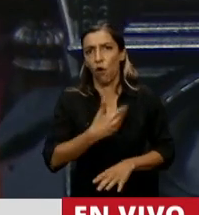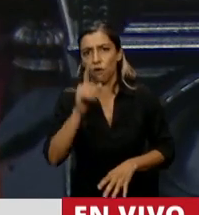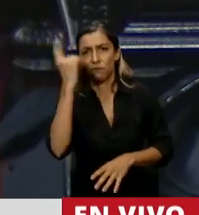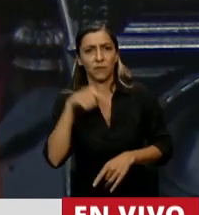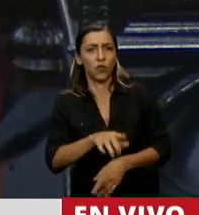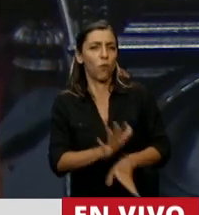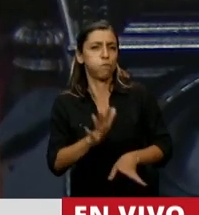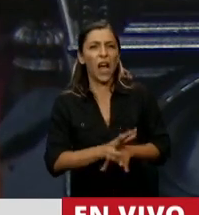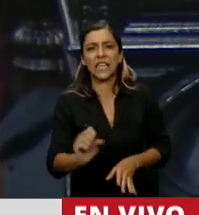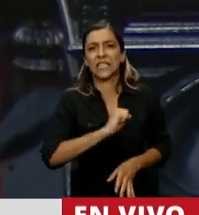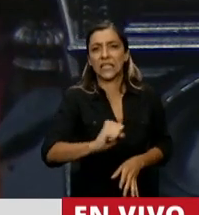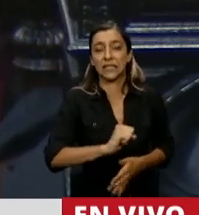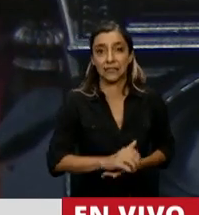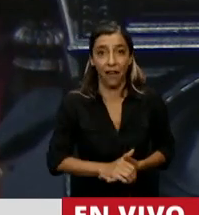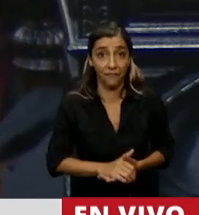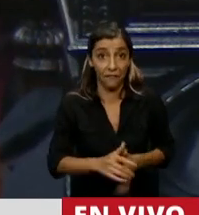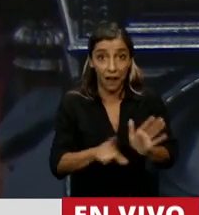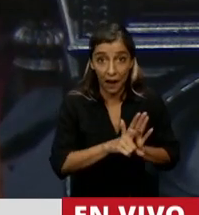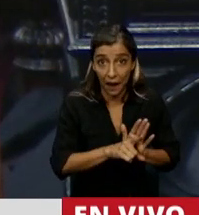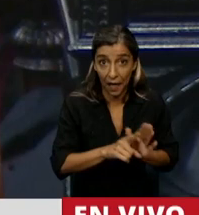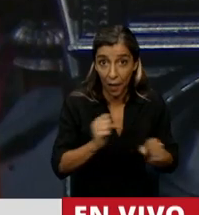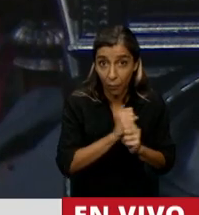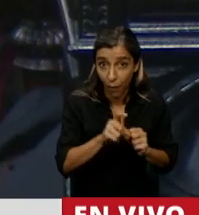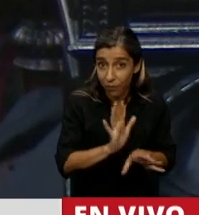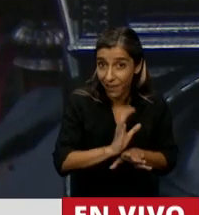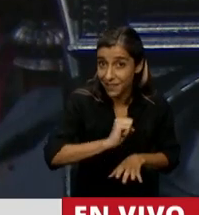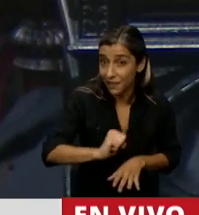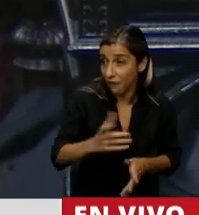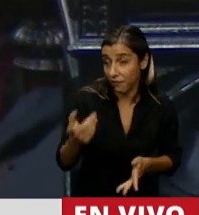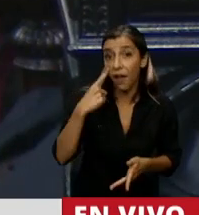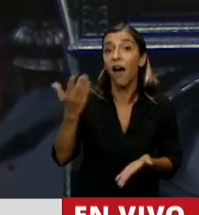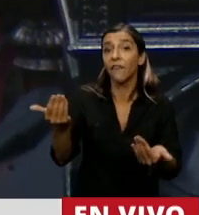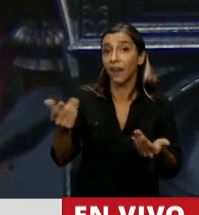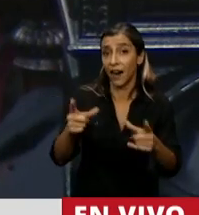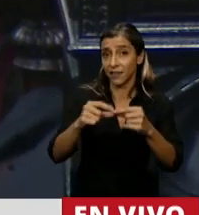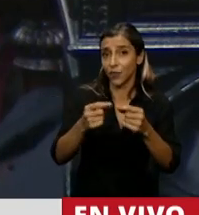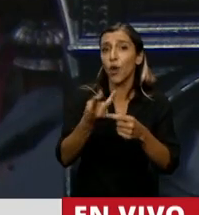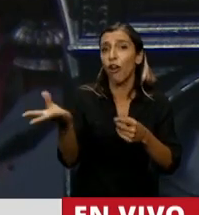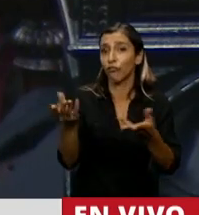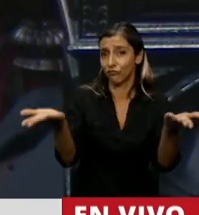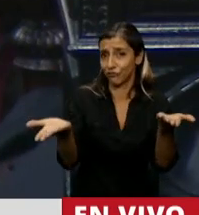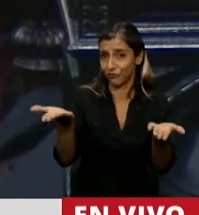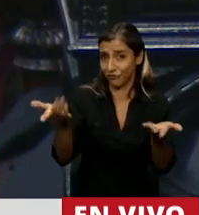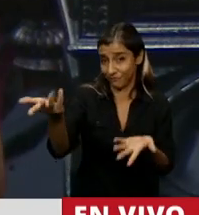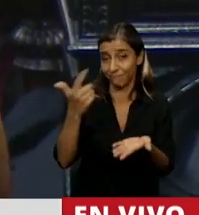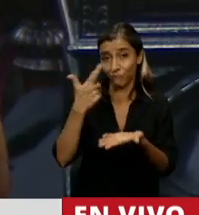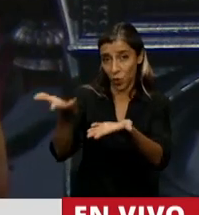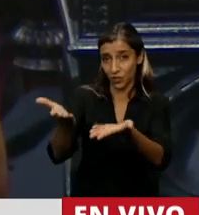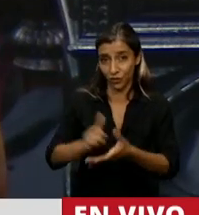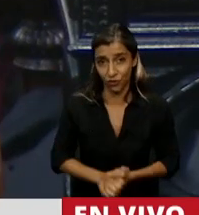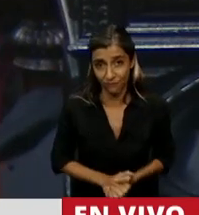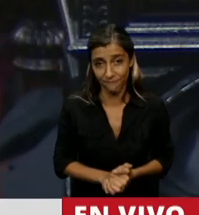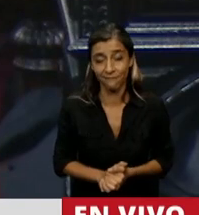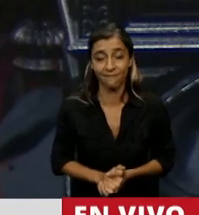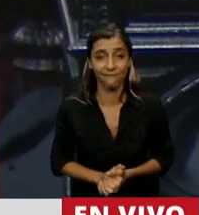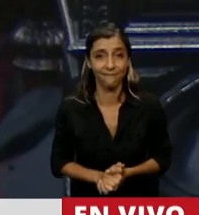es un robo poder aprobar esta ley. Bueno, acá tenemos los números y la cifra que demuestran lo contrario. Con esto también quiero